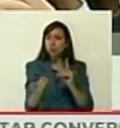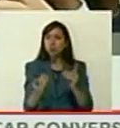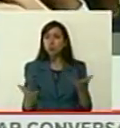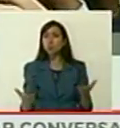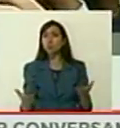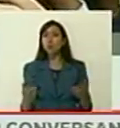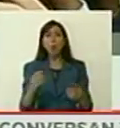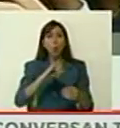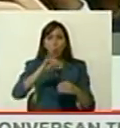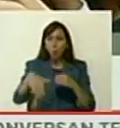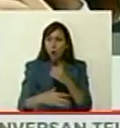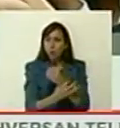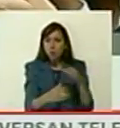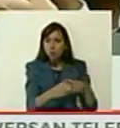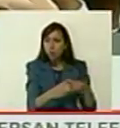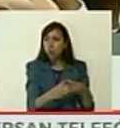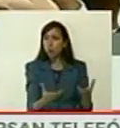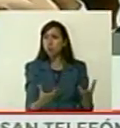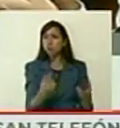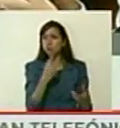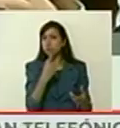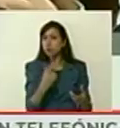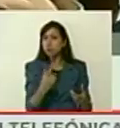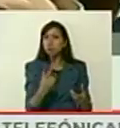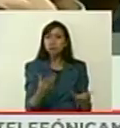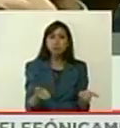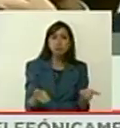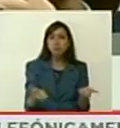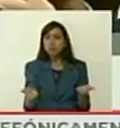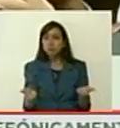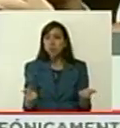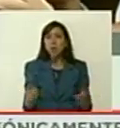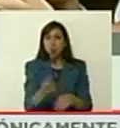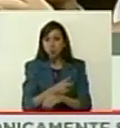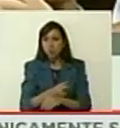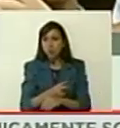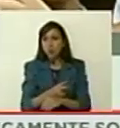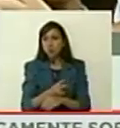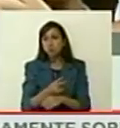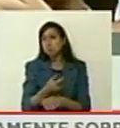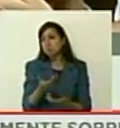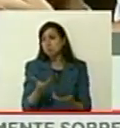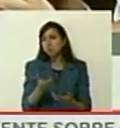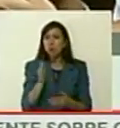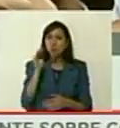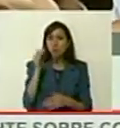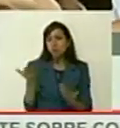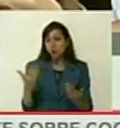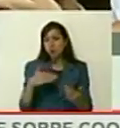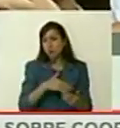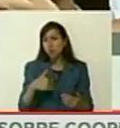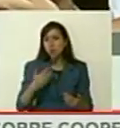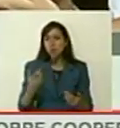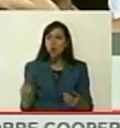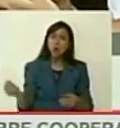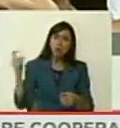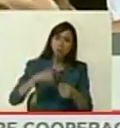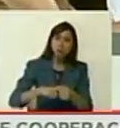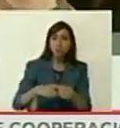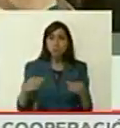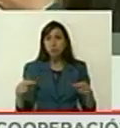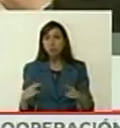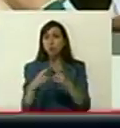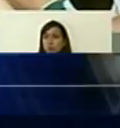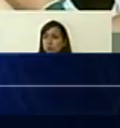Juan Guaidó dijo que se reunieron con ellos. Quisiera saber si el gobierno nacional tiene previsto reunirse o ya se reunió en este caso en efecto con la delegación de Noruega.